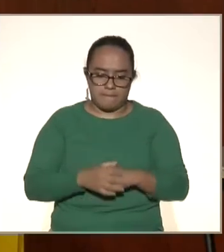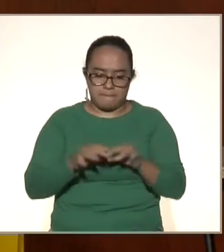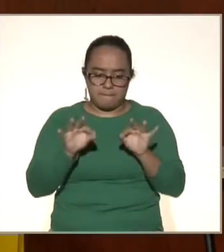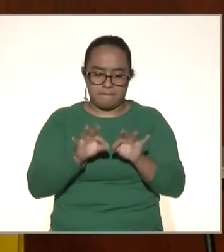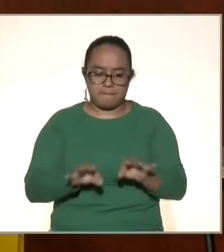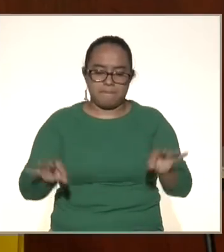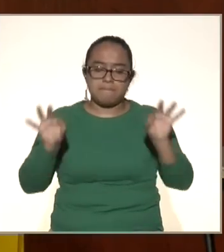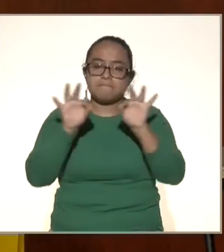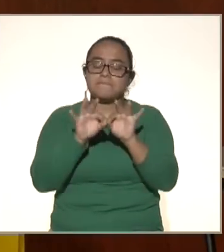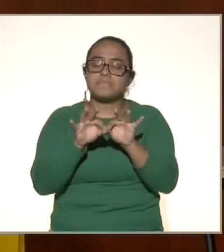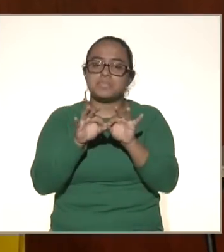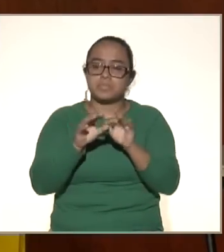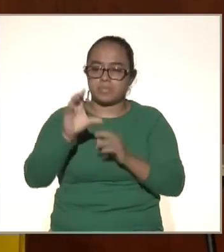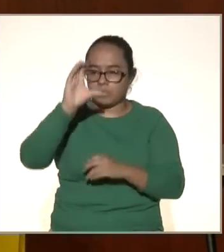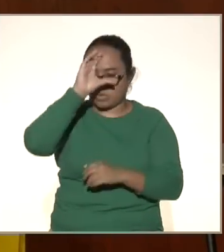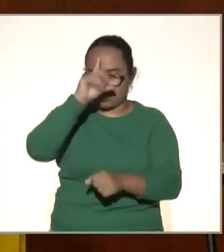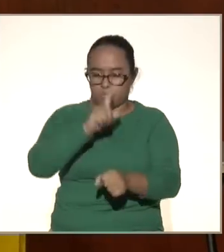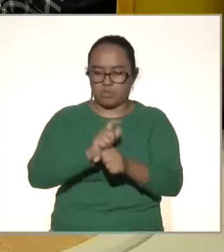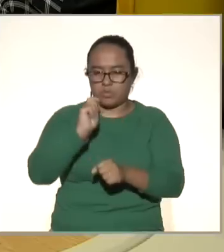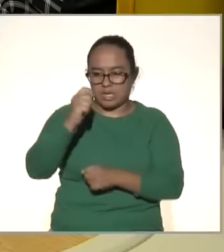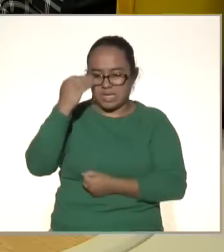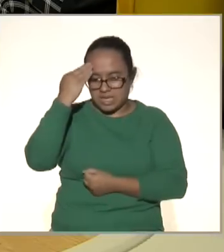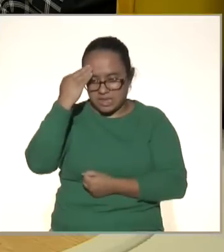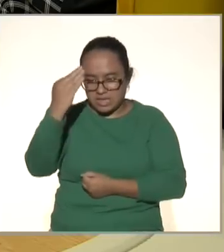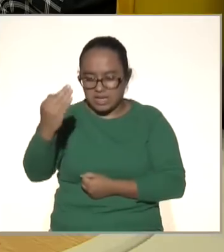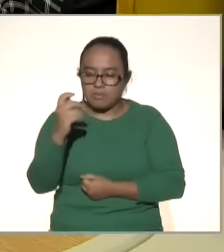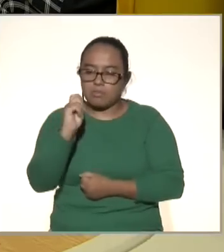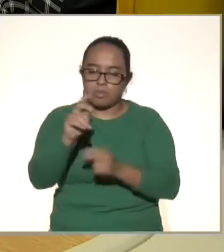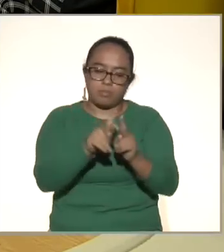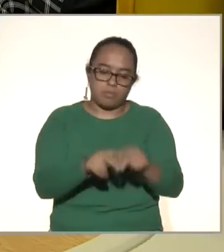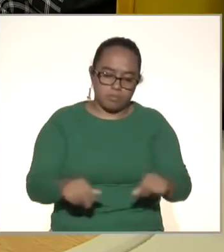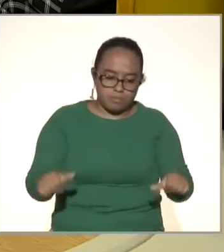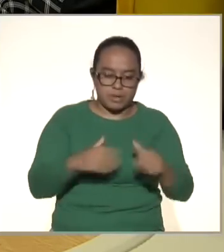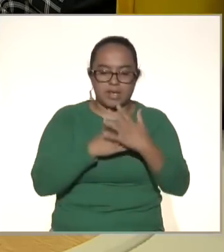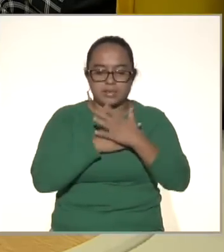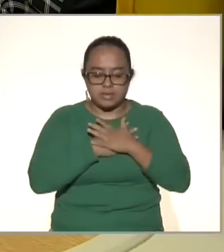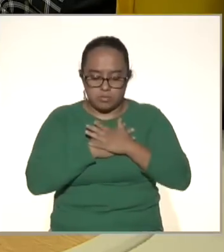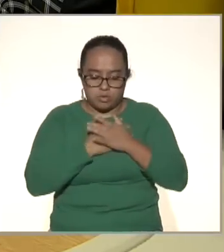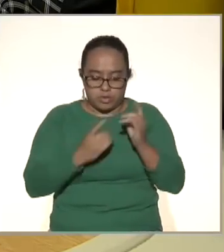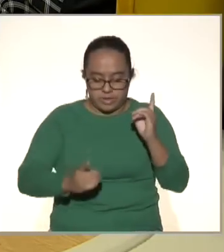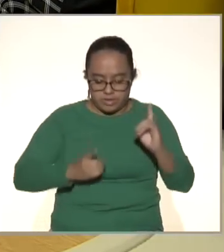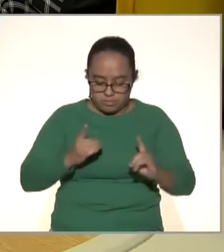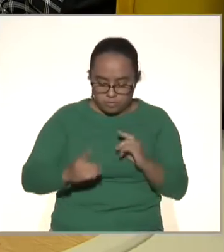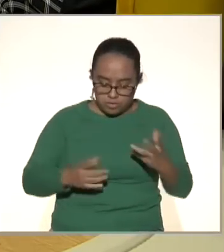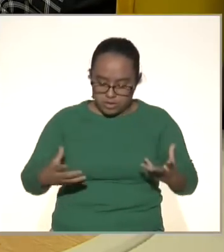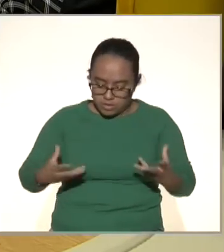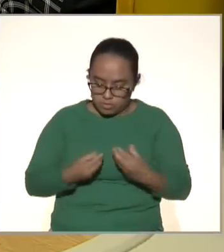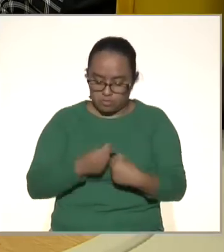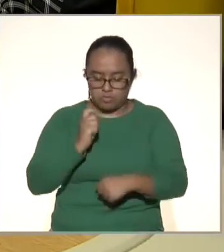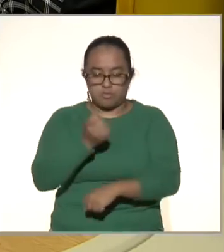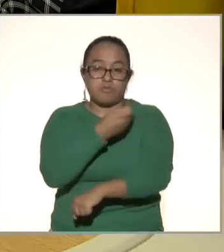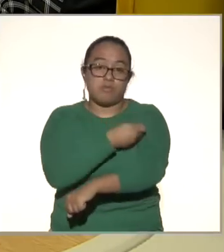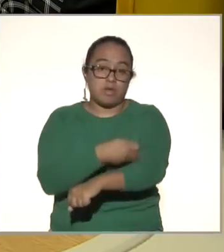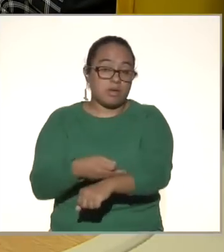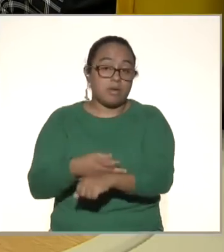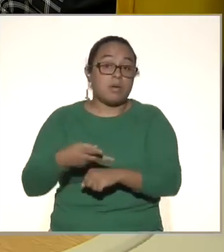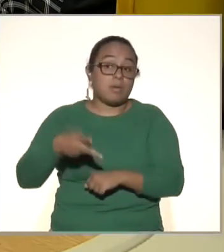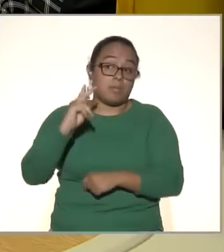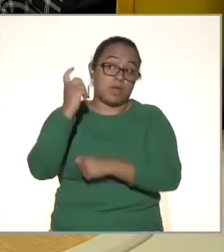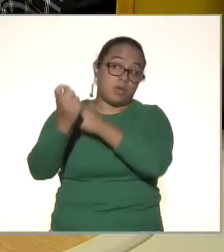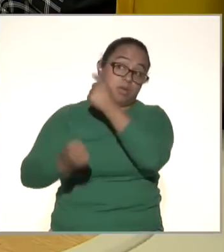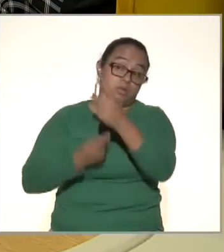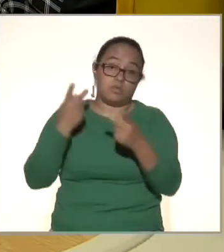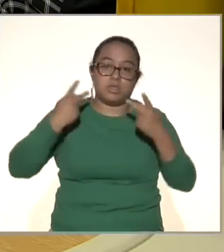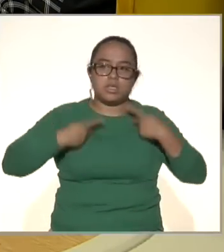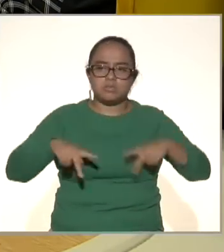que culturalmente asociamos este tiempo con la paz, con el amor, con el disfrute, con estar en familia, pero muchas personas en